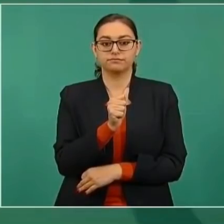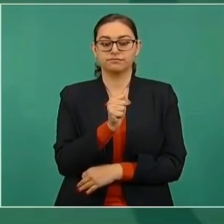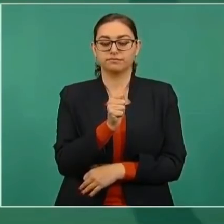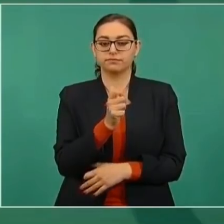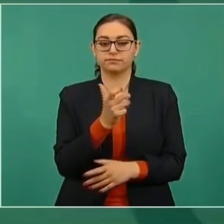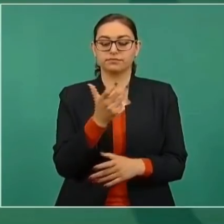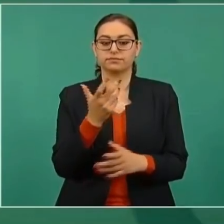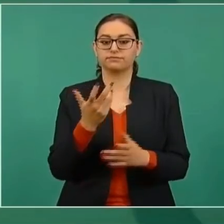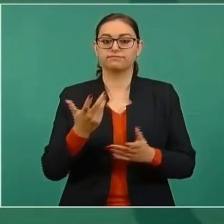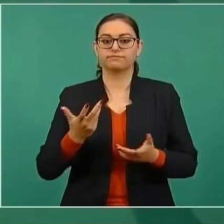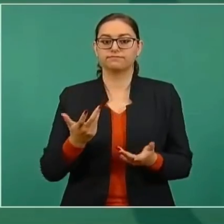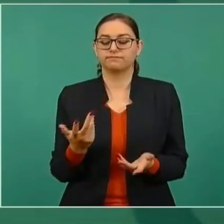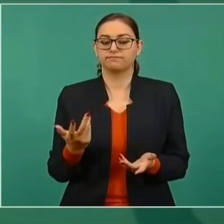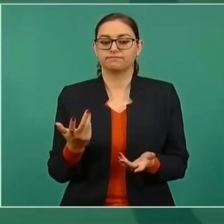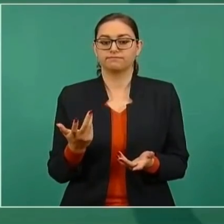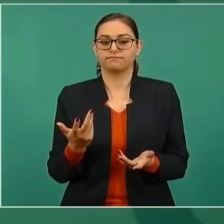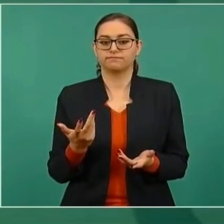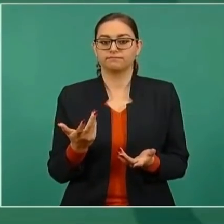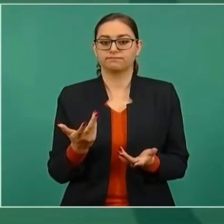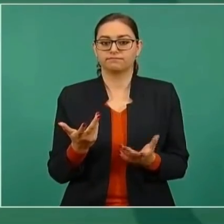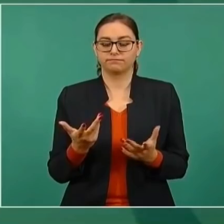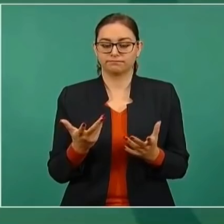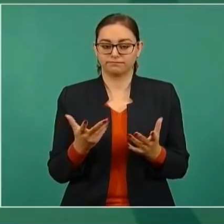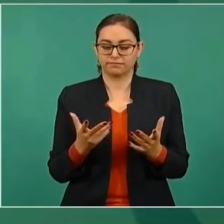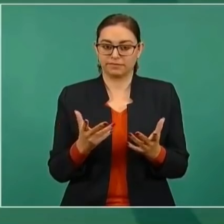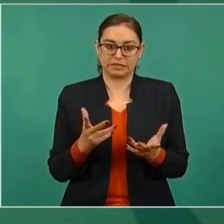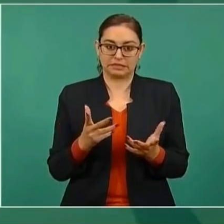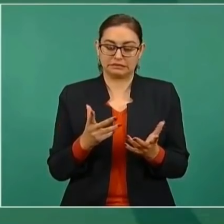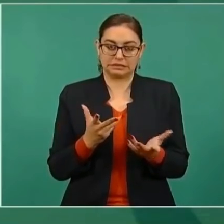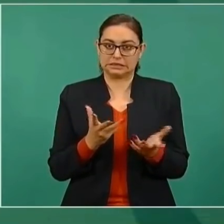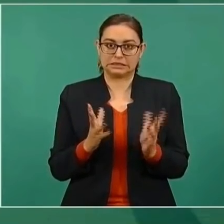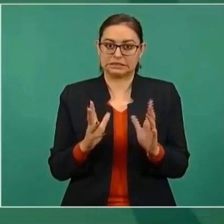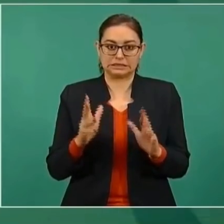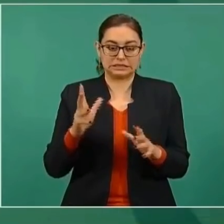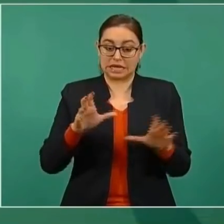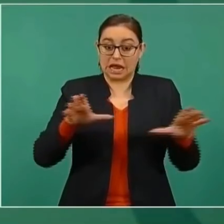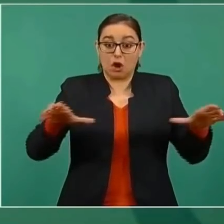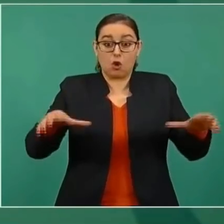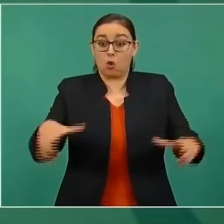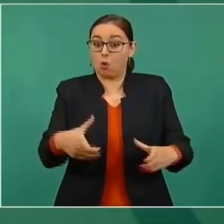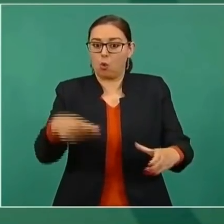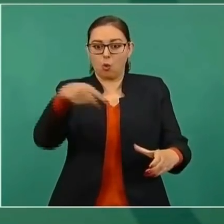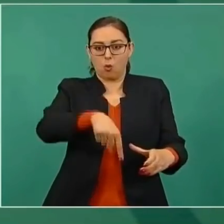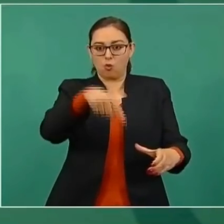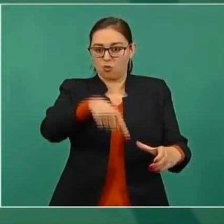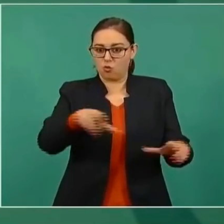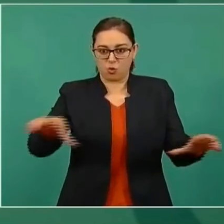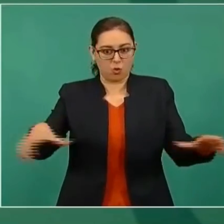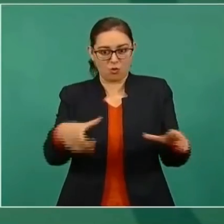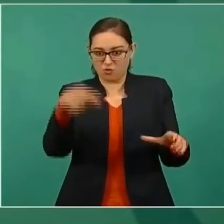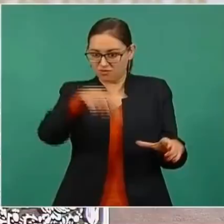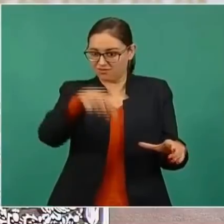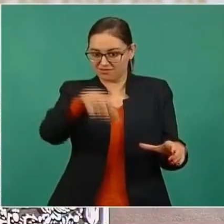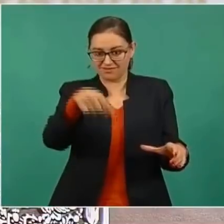partir de la comunidad. ¿Sí? O sea, no usar